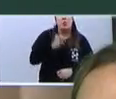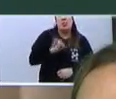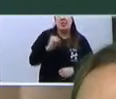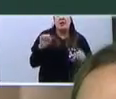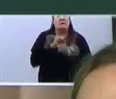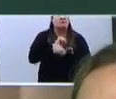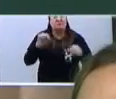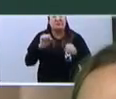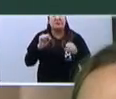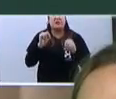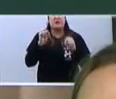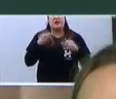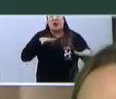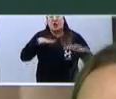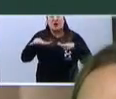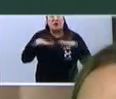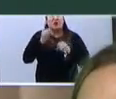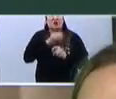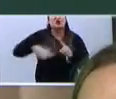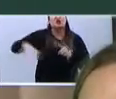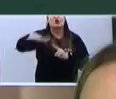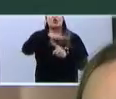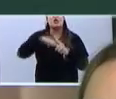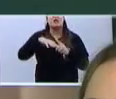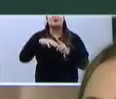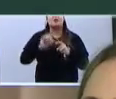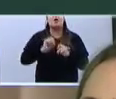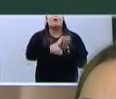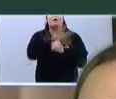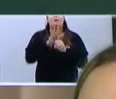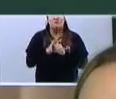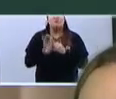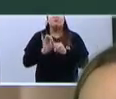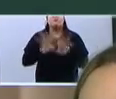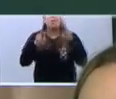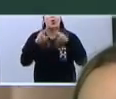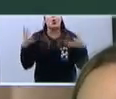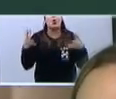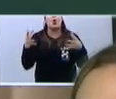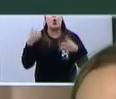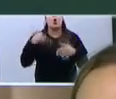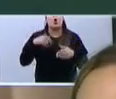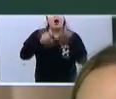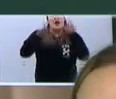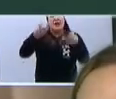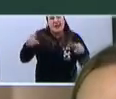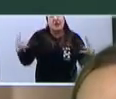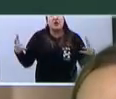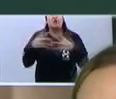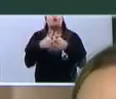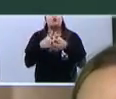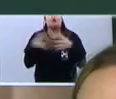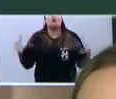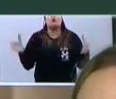no digo la mano dura ni que exista la falta de